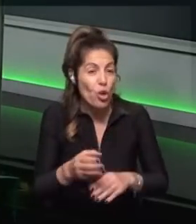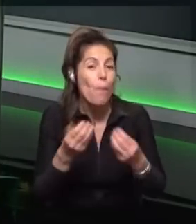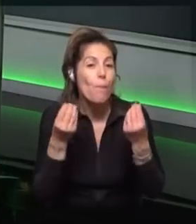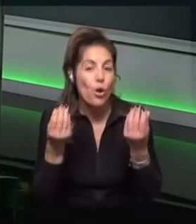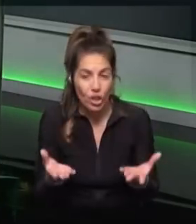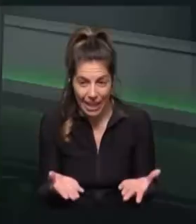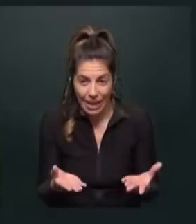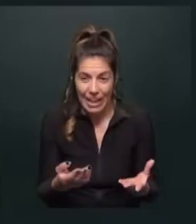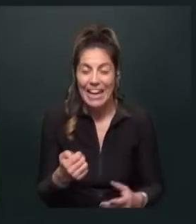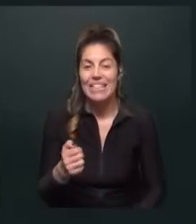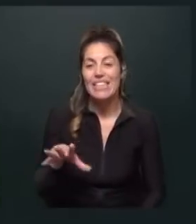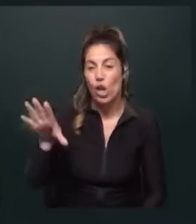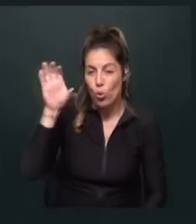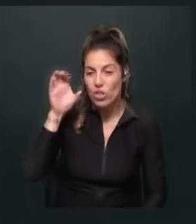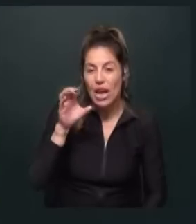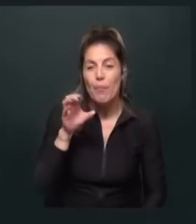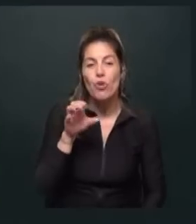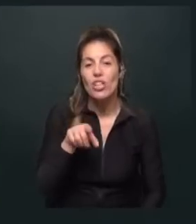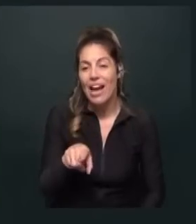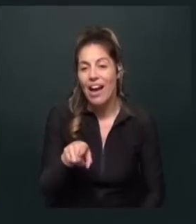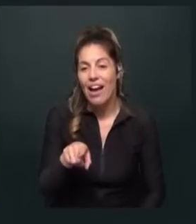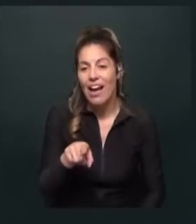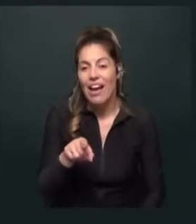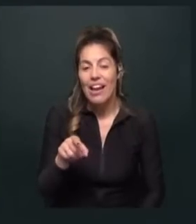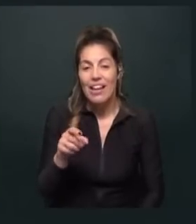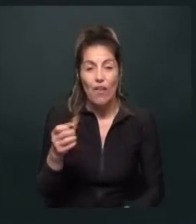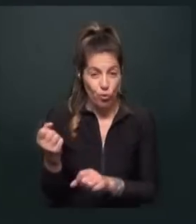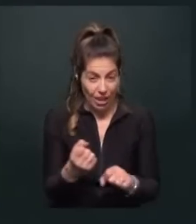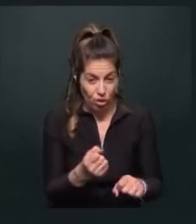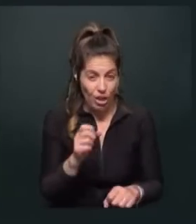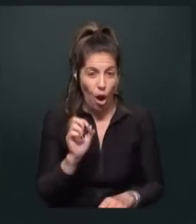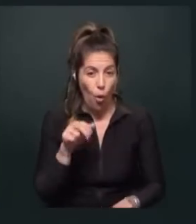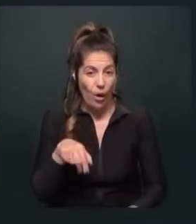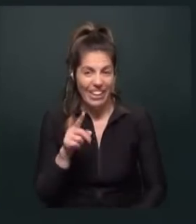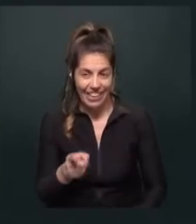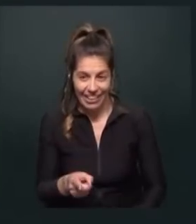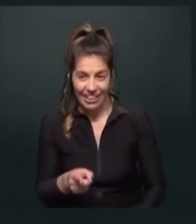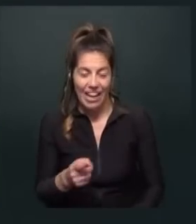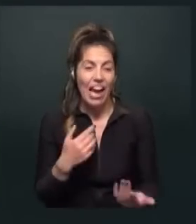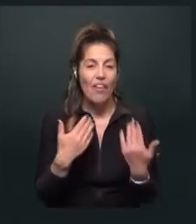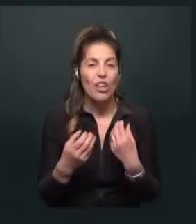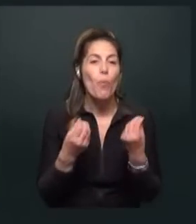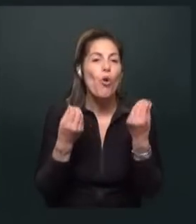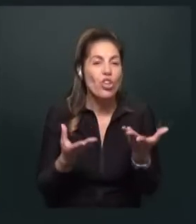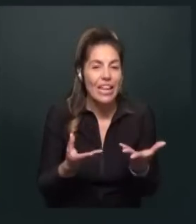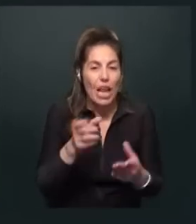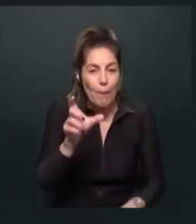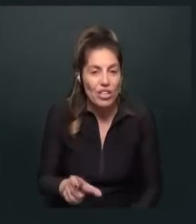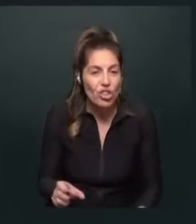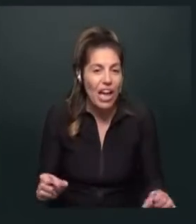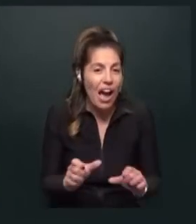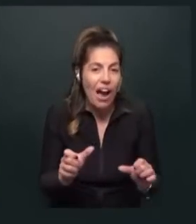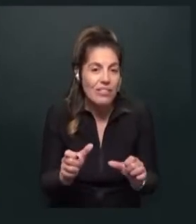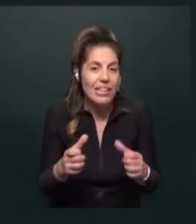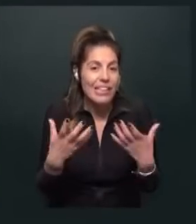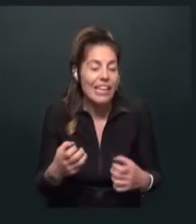Porque bueno recién escuchábamos a Silvia Peláez hablando sobre una una de las razones por las que las personas cometen suicidio que